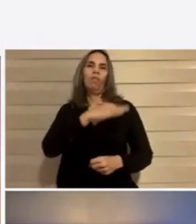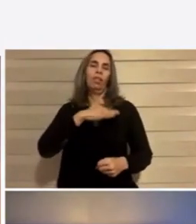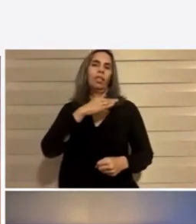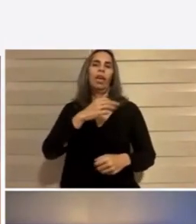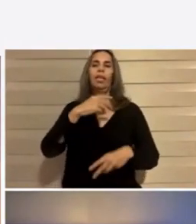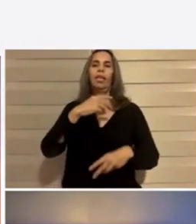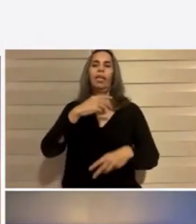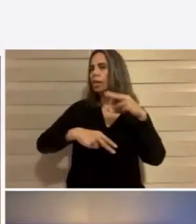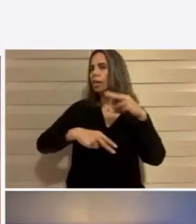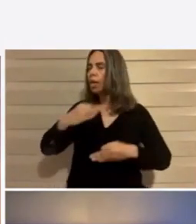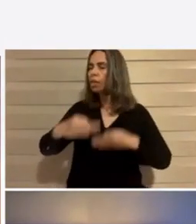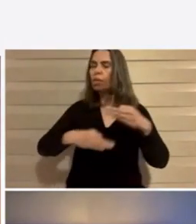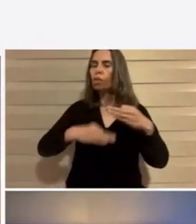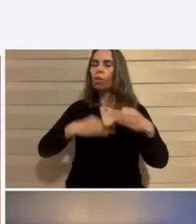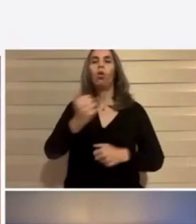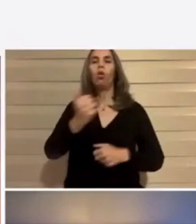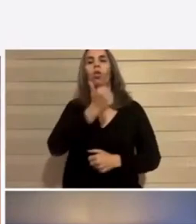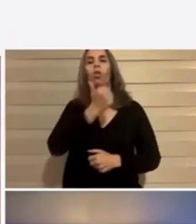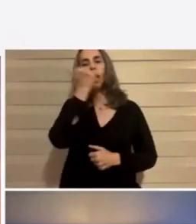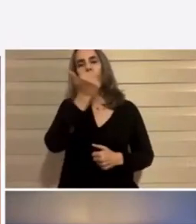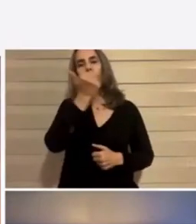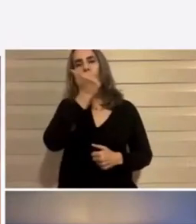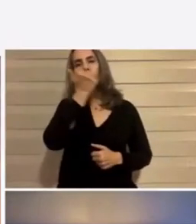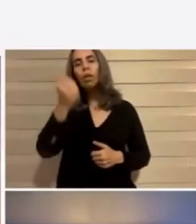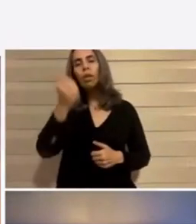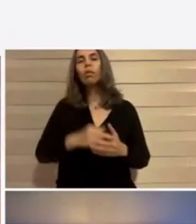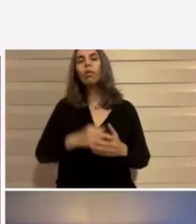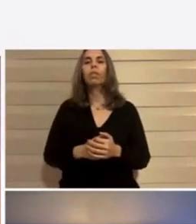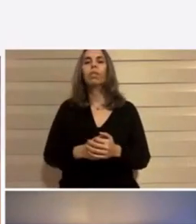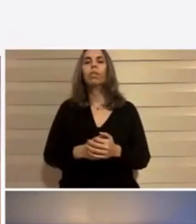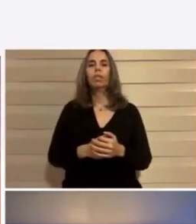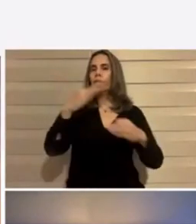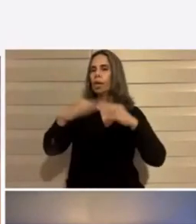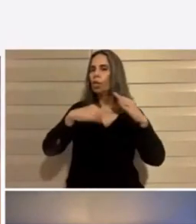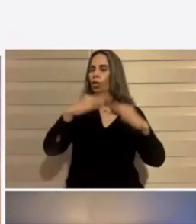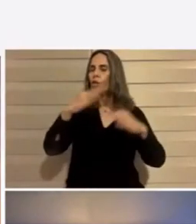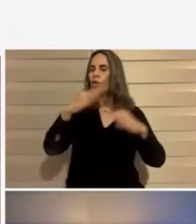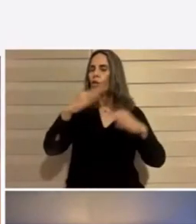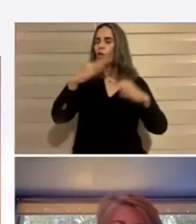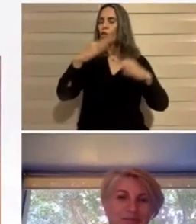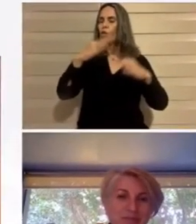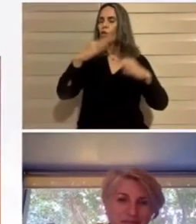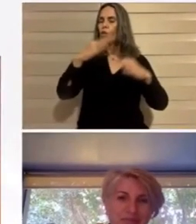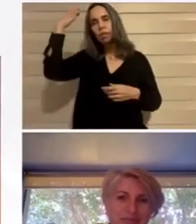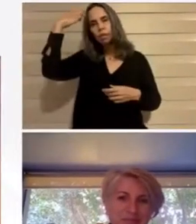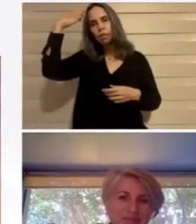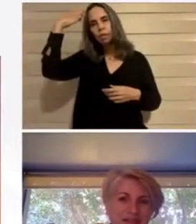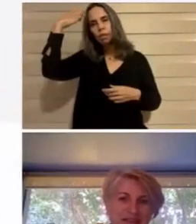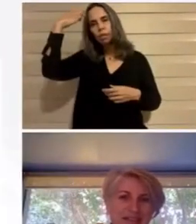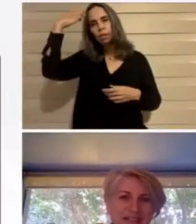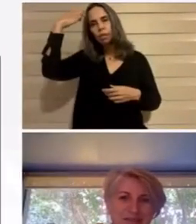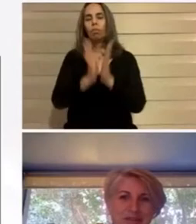panelistas que estuvieron presentes compartiendo parte de sus carreras y de sus lecciones de vida.